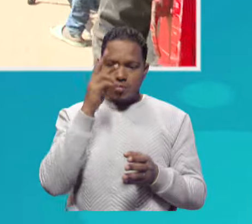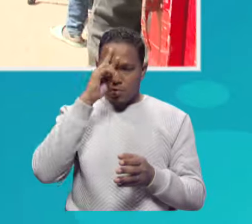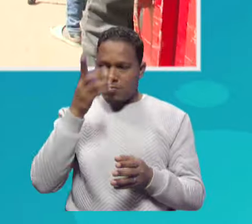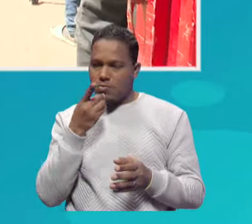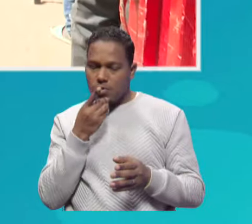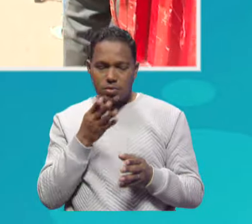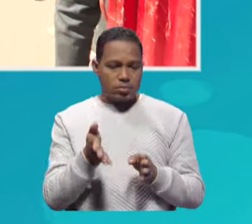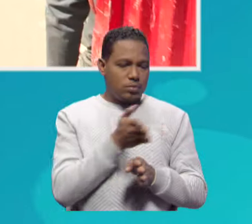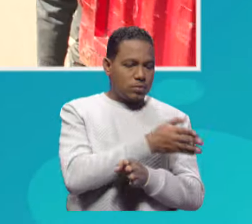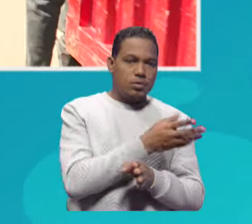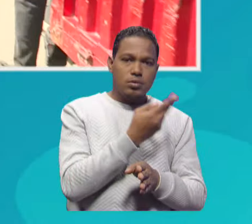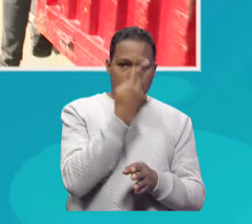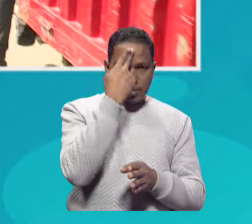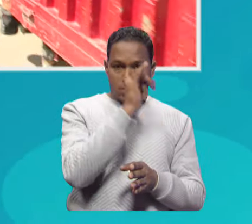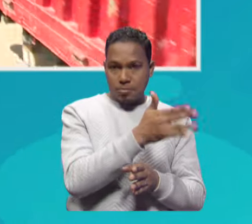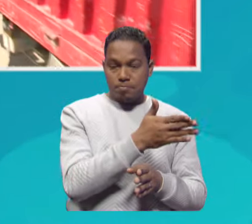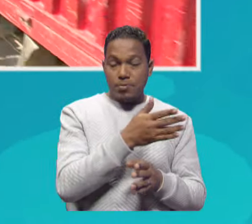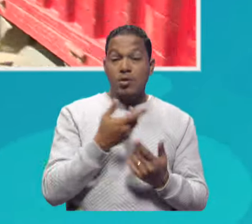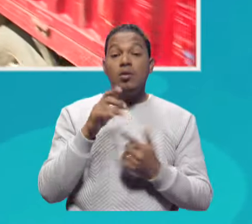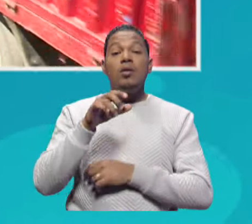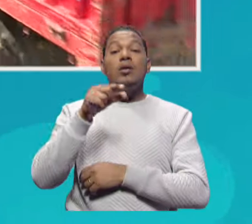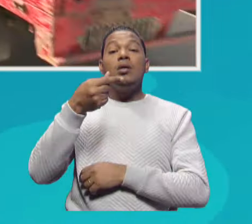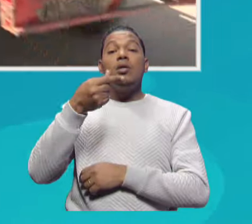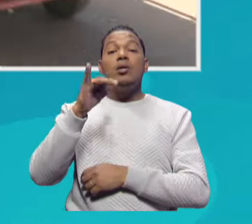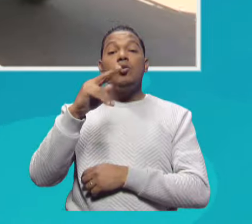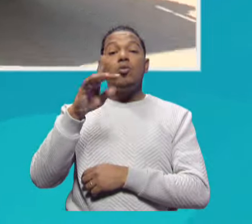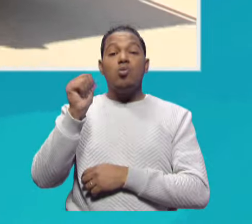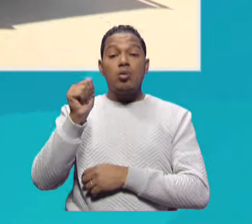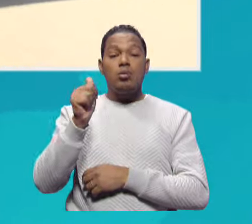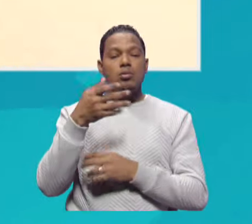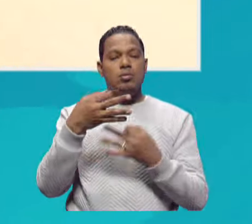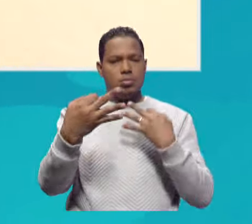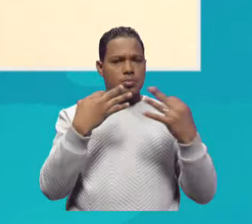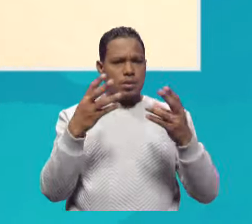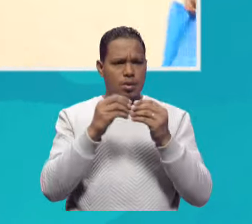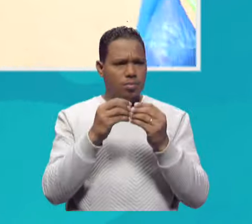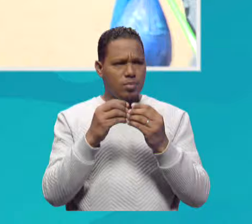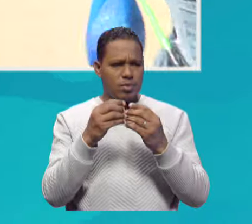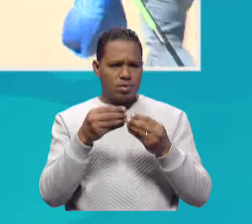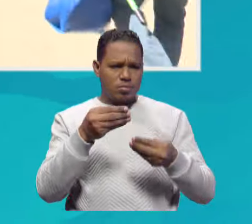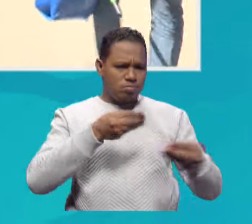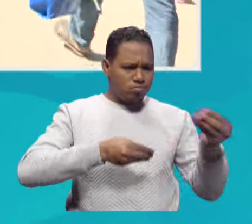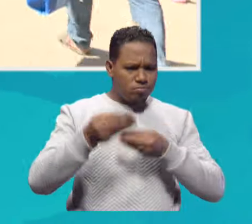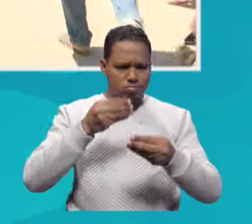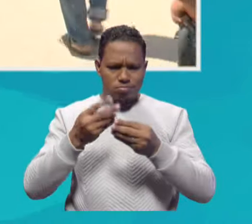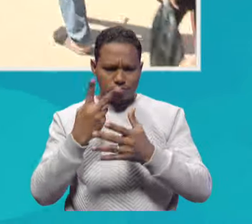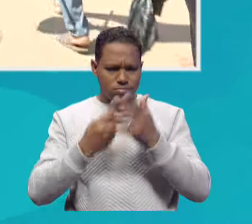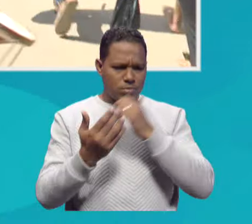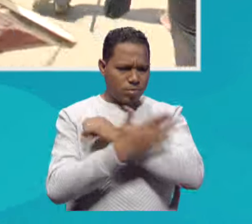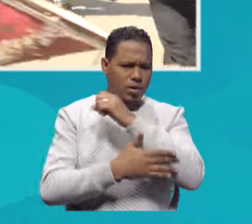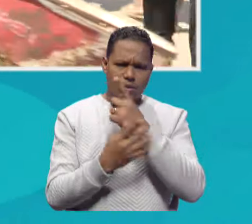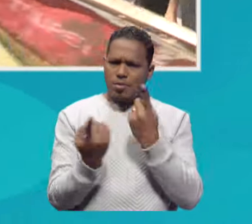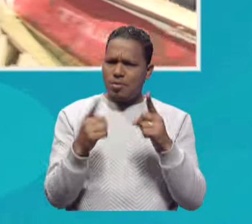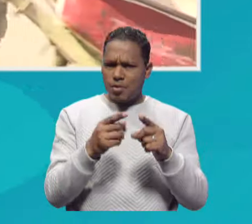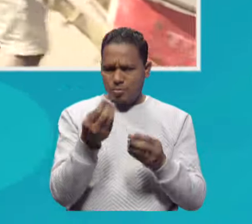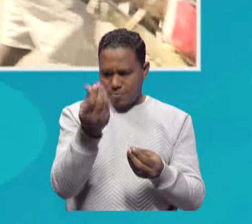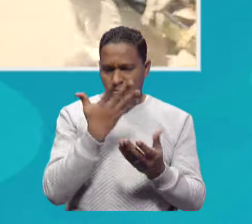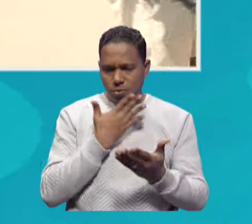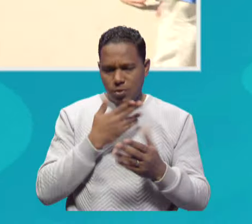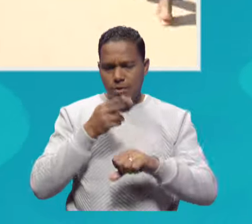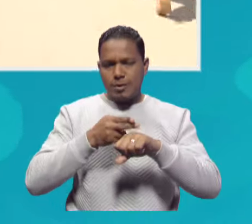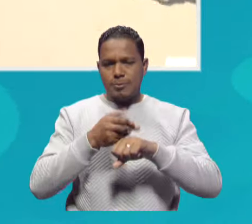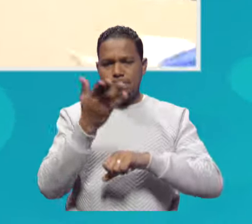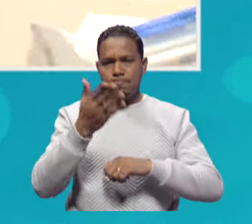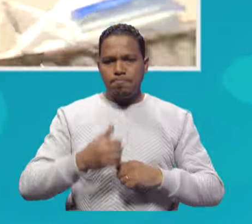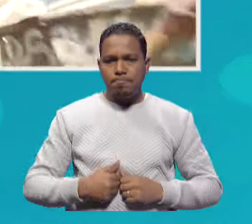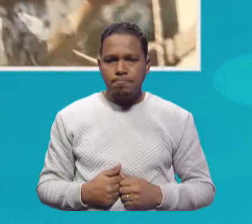Dajabón. Tenemos en vivo a Gioconda Paulino con detalles de cómo va hasta el momento esta dinamización comercial y mercantil. Gioconda, buenas tardes.